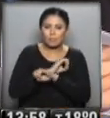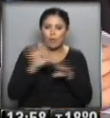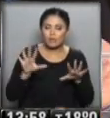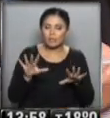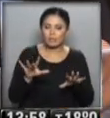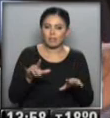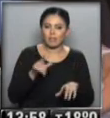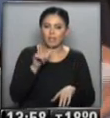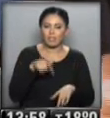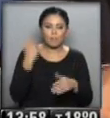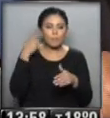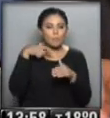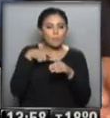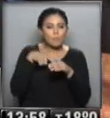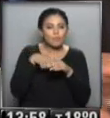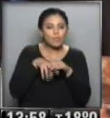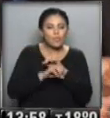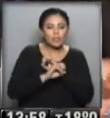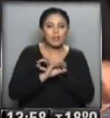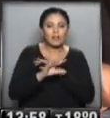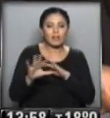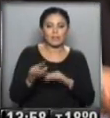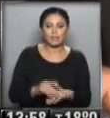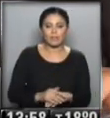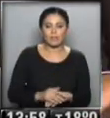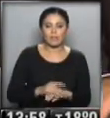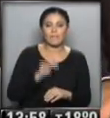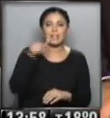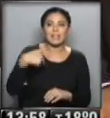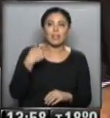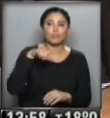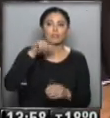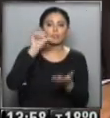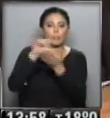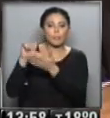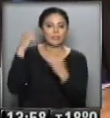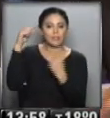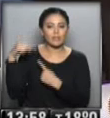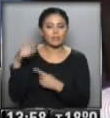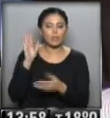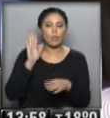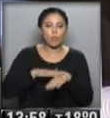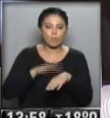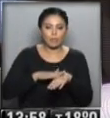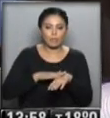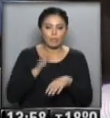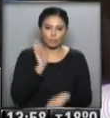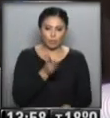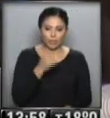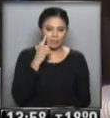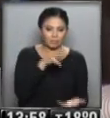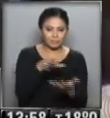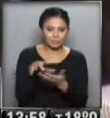número y en profundidad han venido en todos los países del mundo de la violencia institucional y no